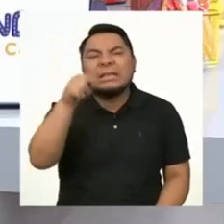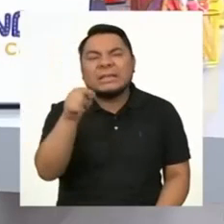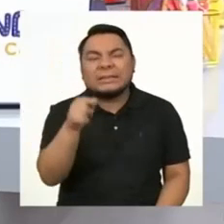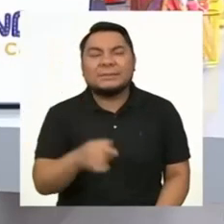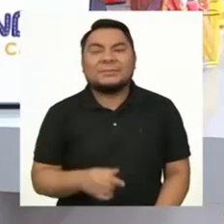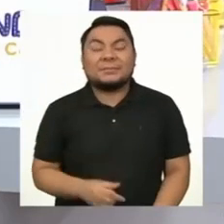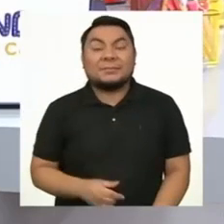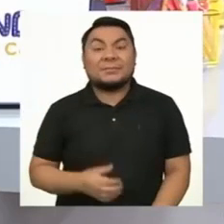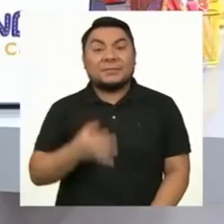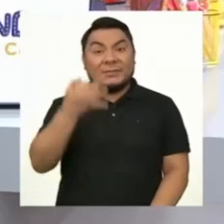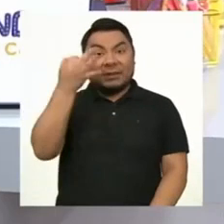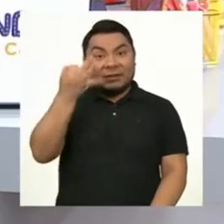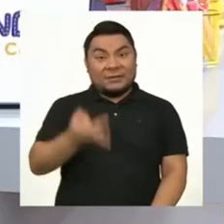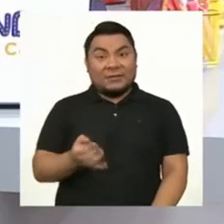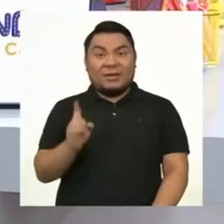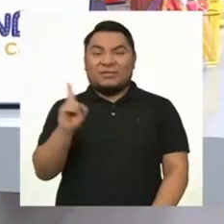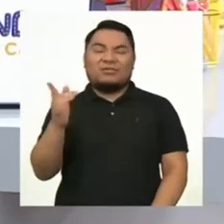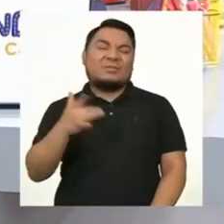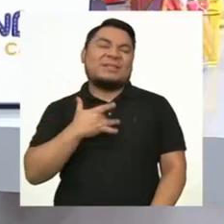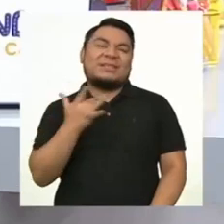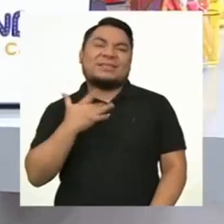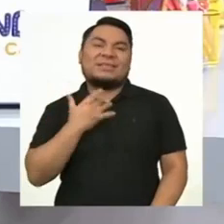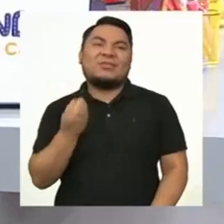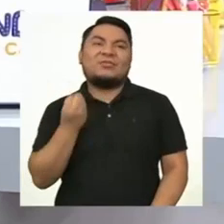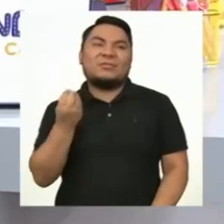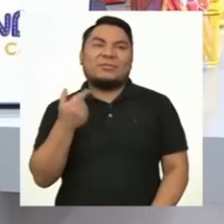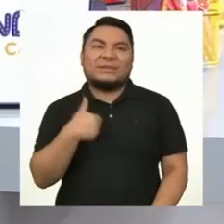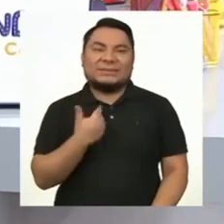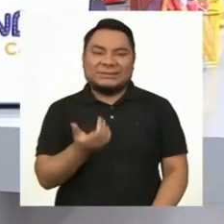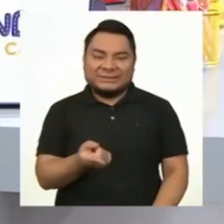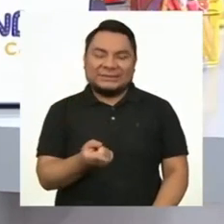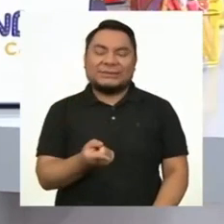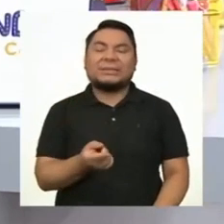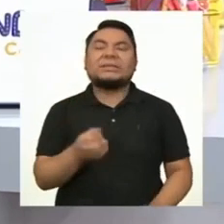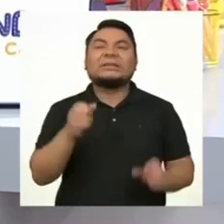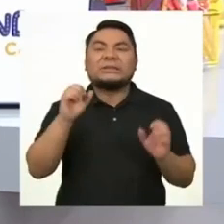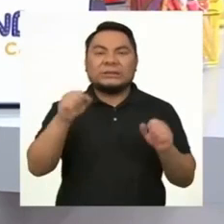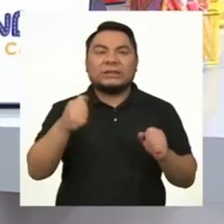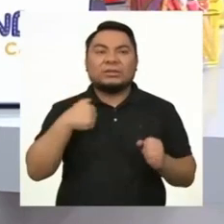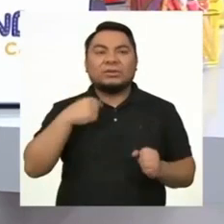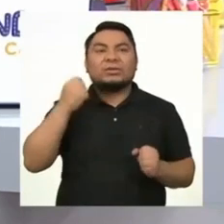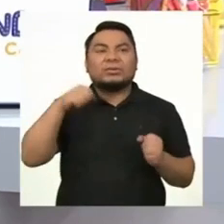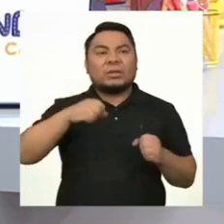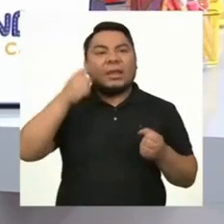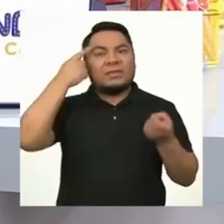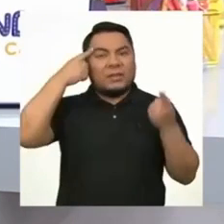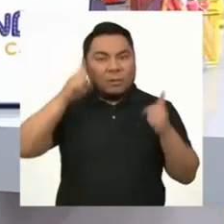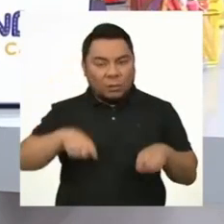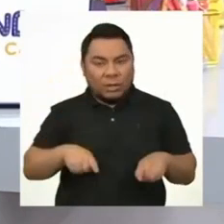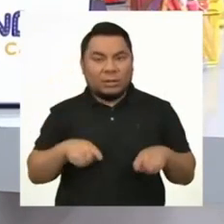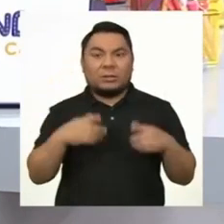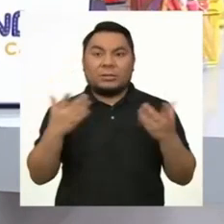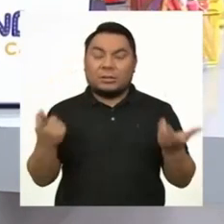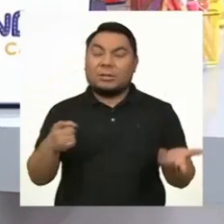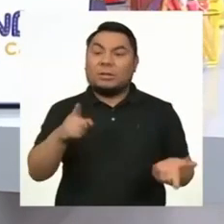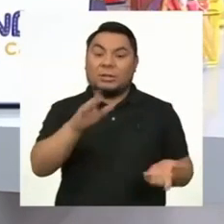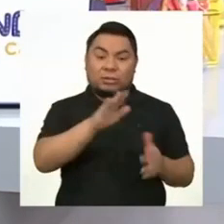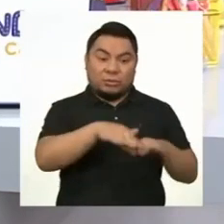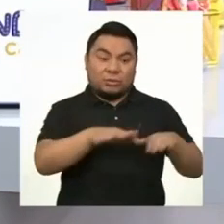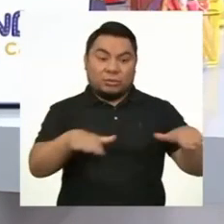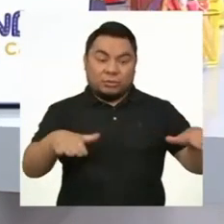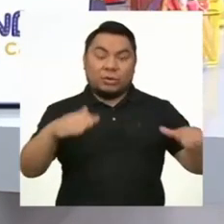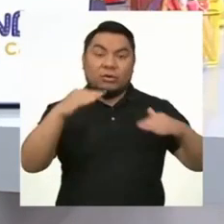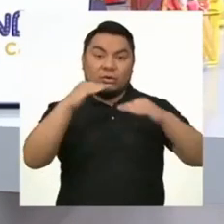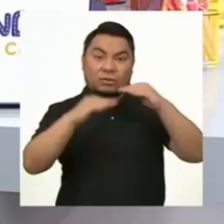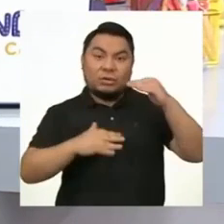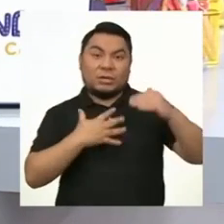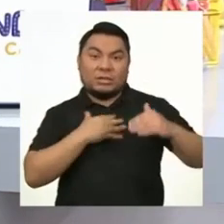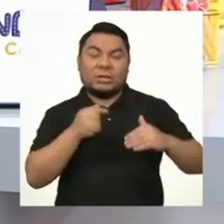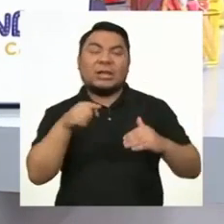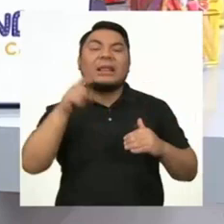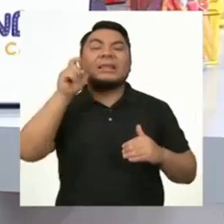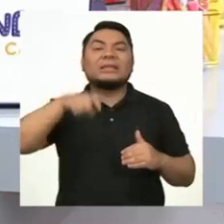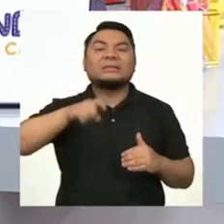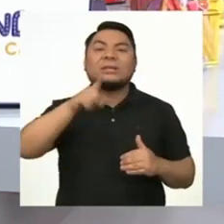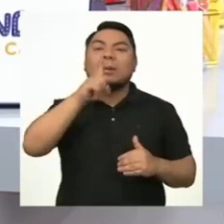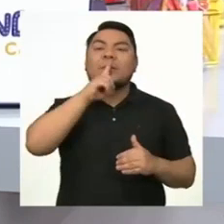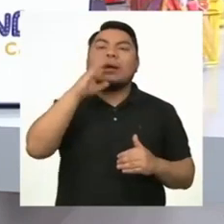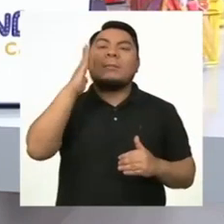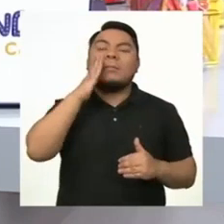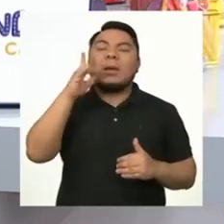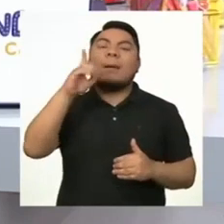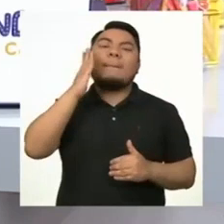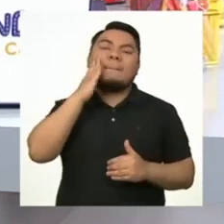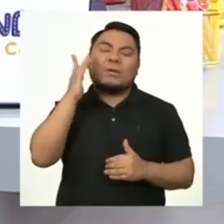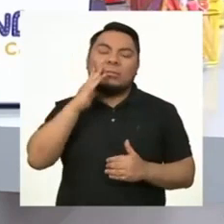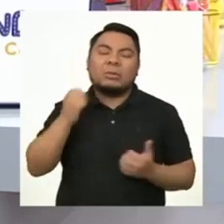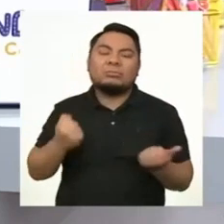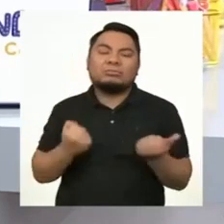verdad, no sé cómo me siento al respecto. Sí, estoy totalmente de acuerdo con que las y los menores de edad necesitan de sus padres y madres